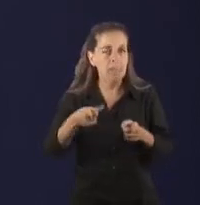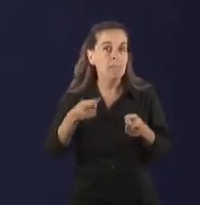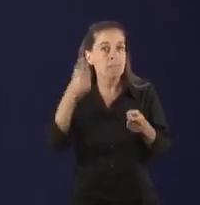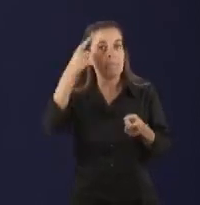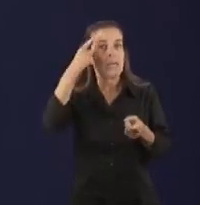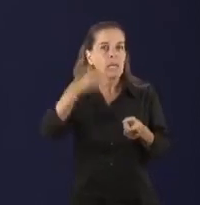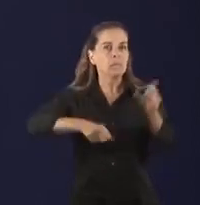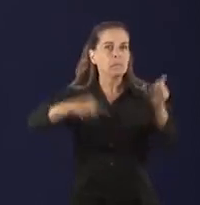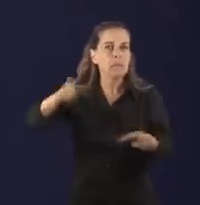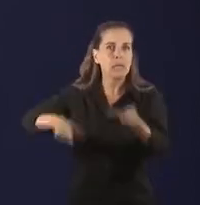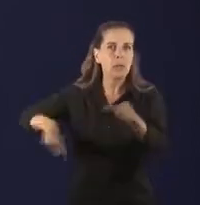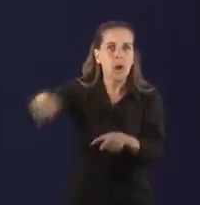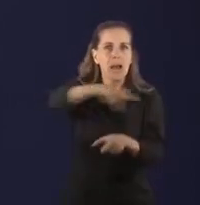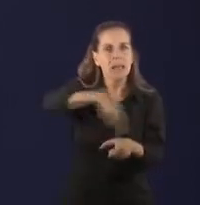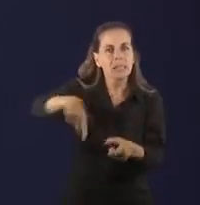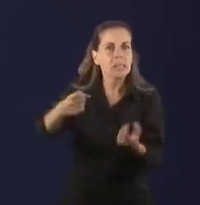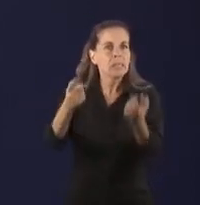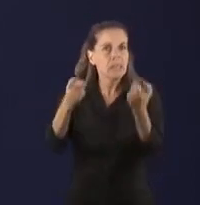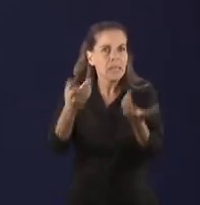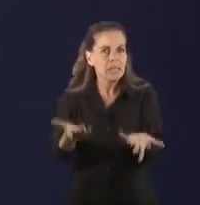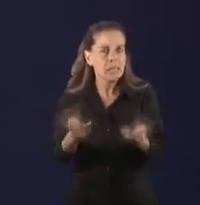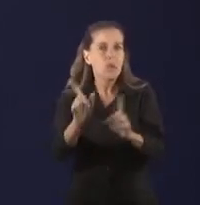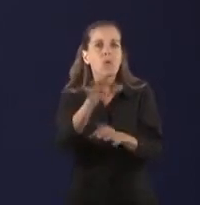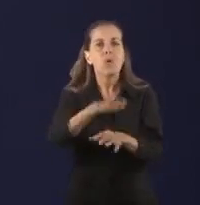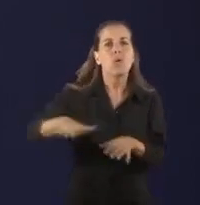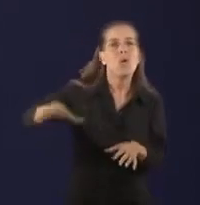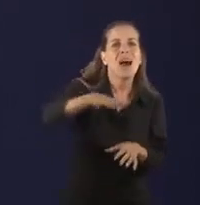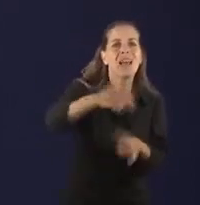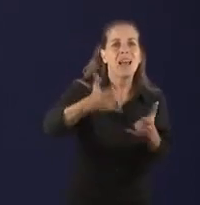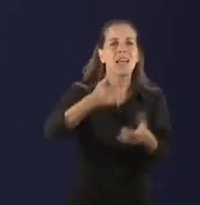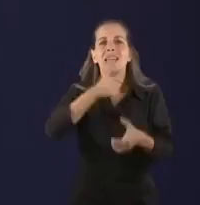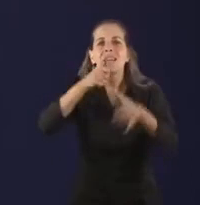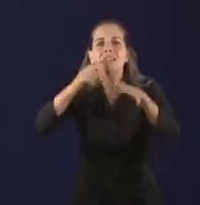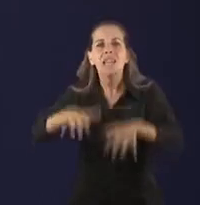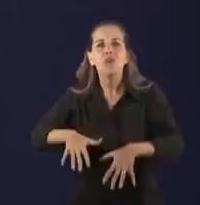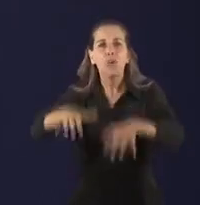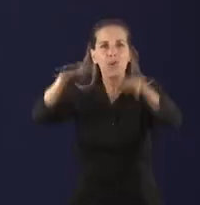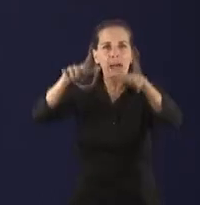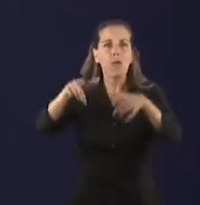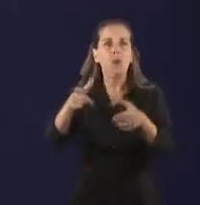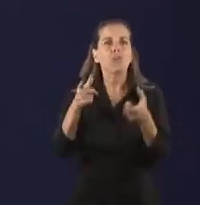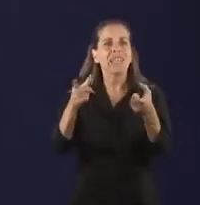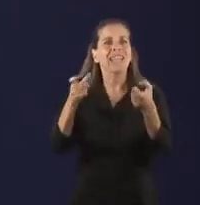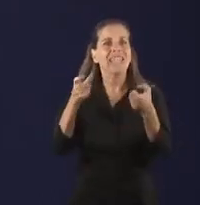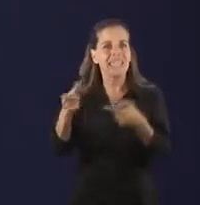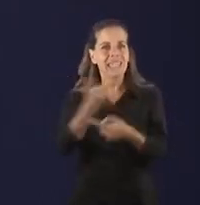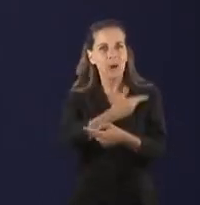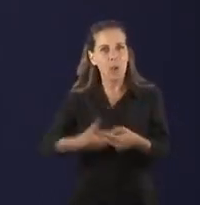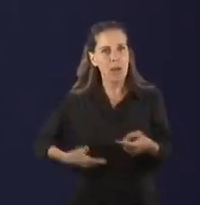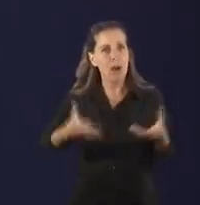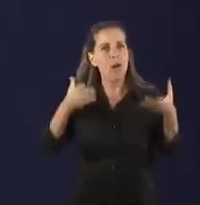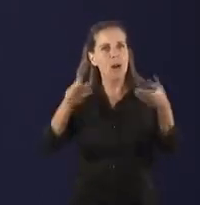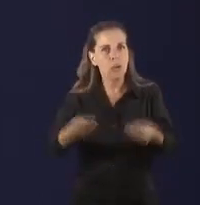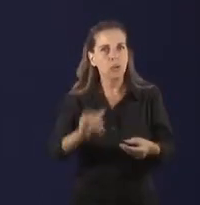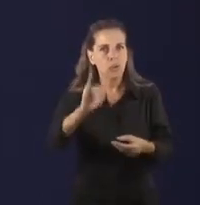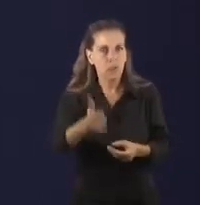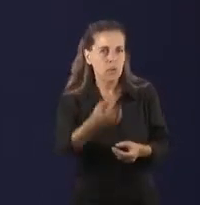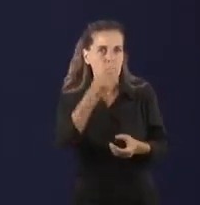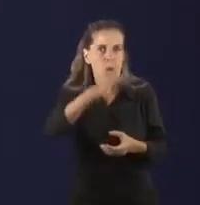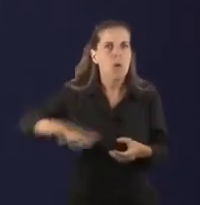que haya de los lugares que están inundados y que requieran asistencia del Gobierno Nacional en cualquiera de sus